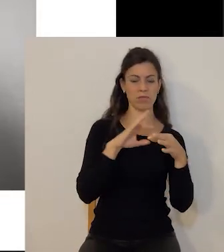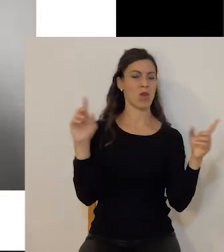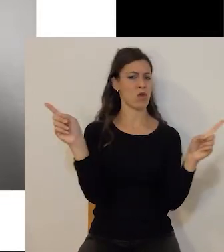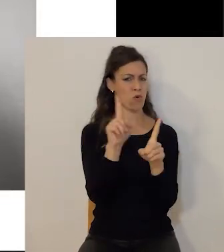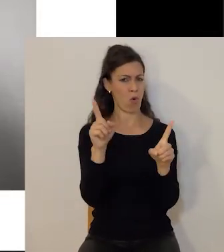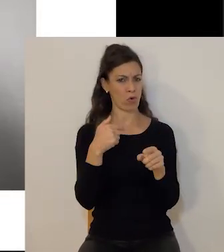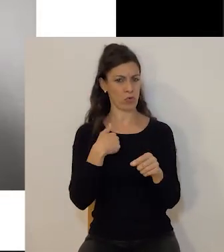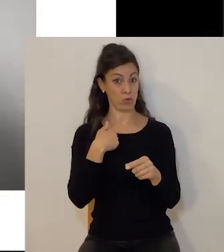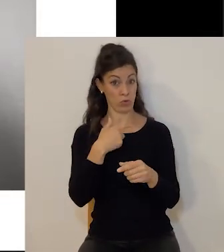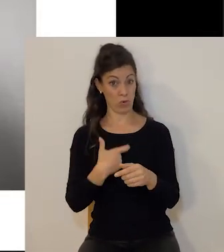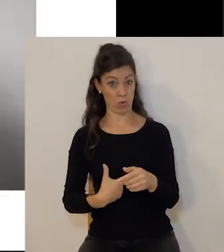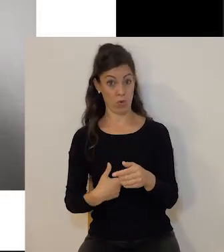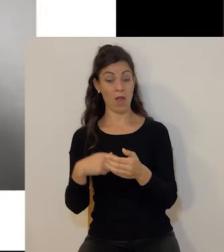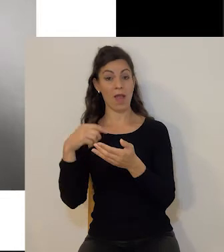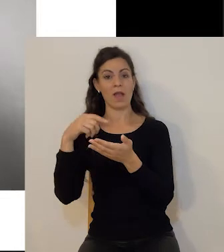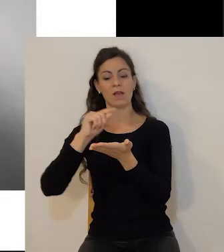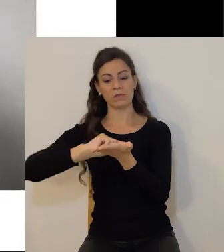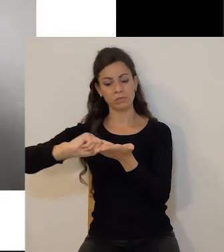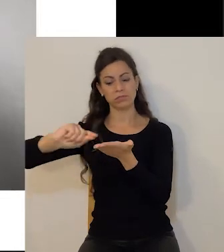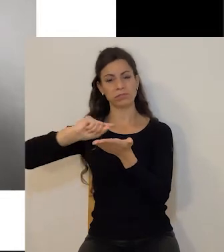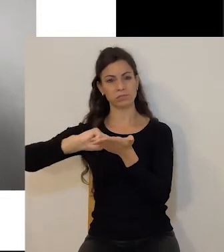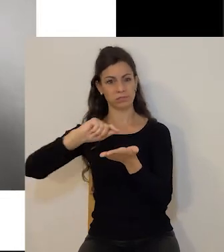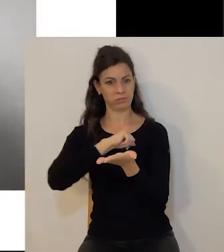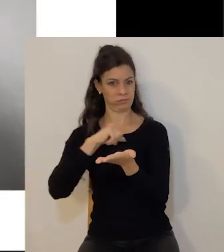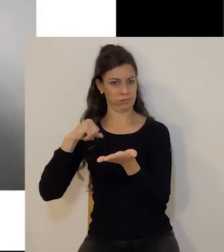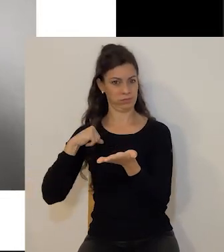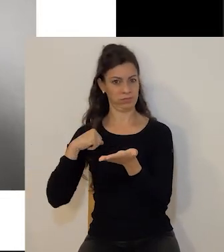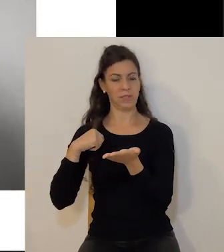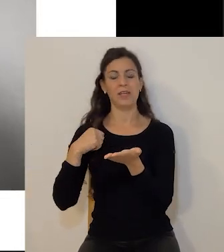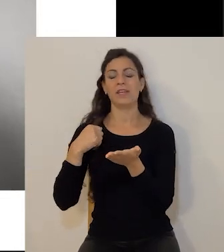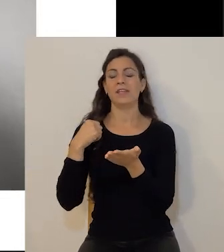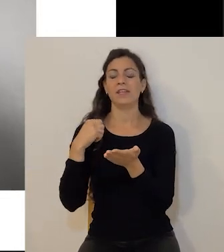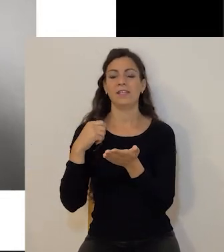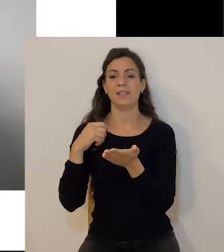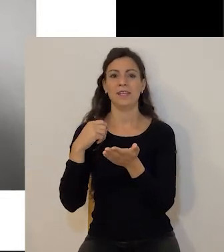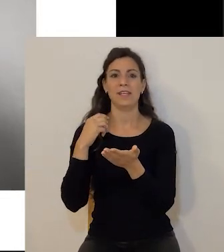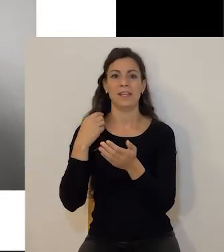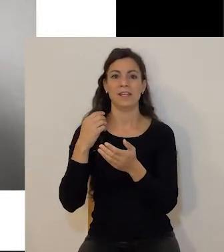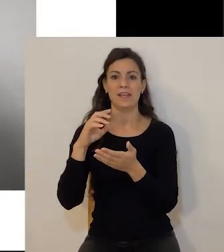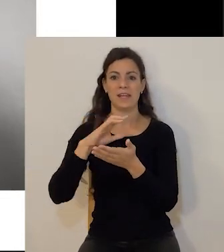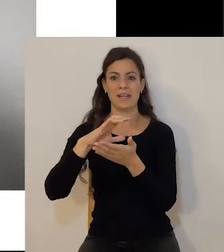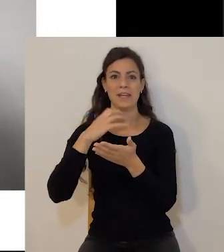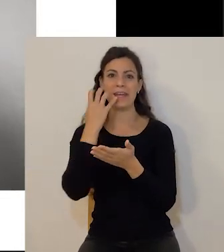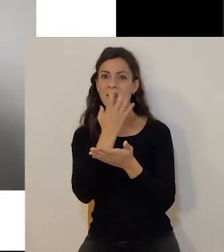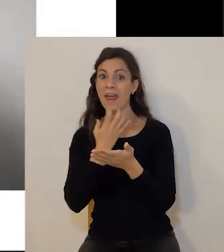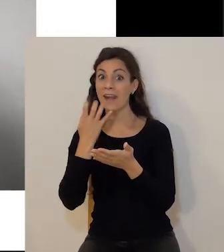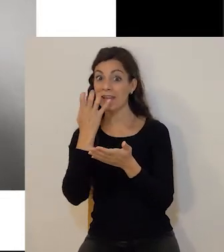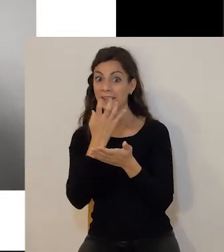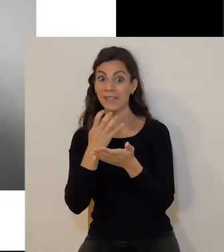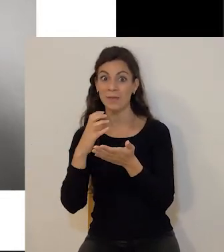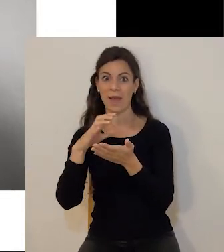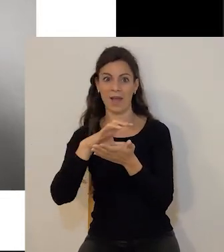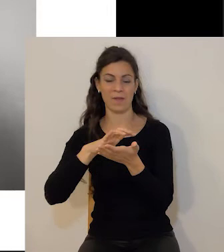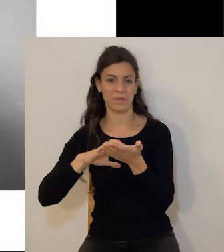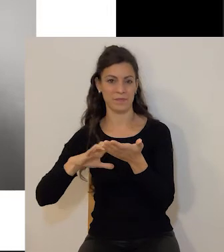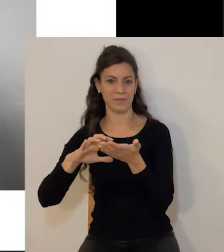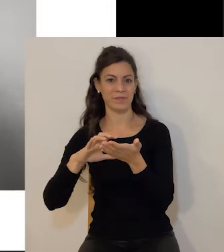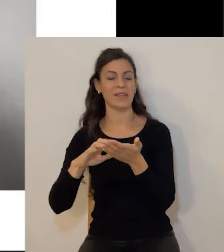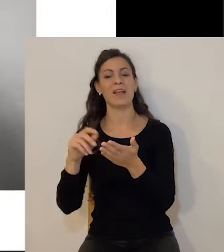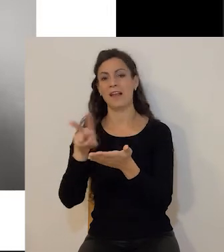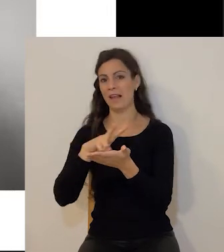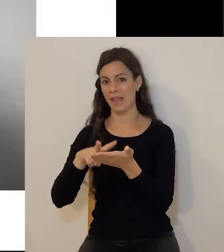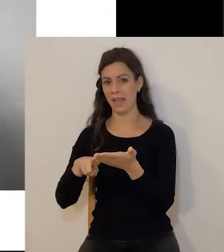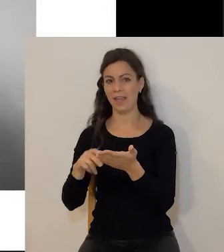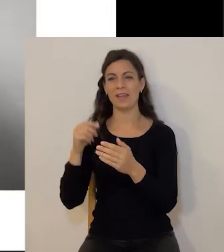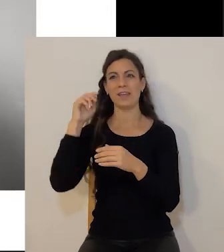escribir yo misma y leer narrativa, trasladar mi mente a mundos imaginarios,